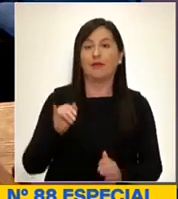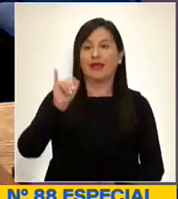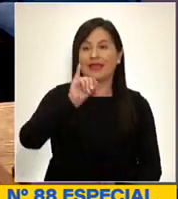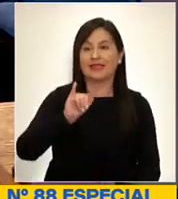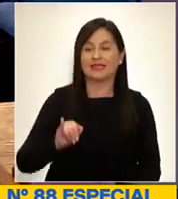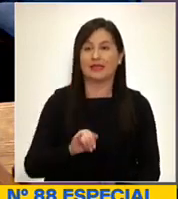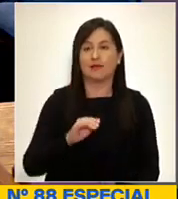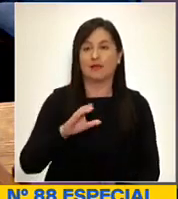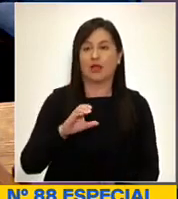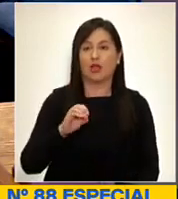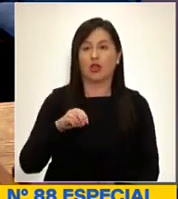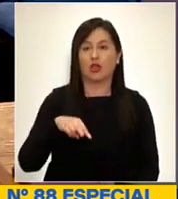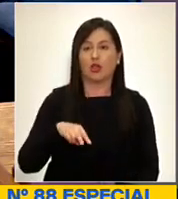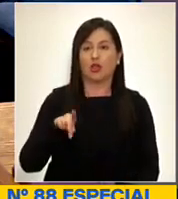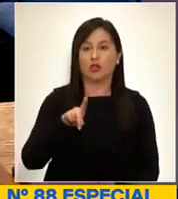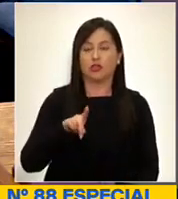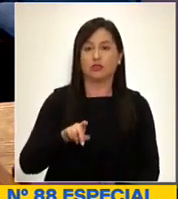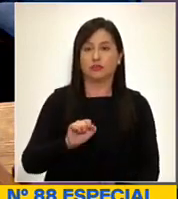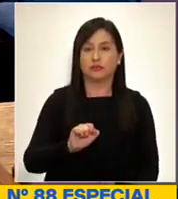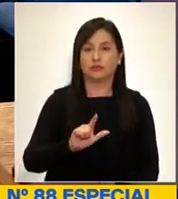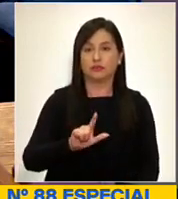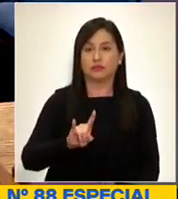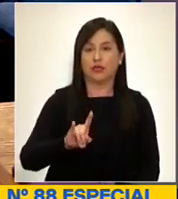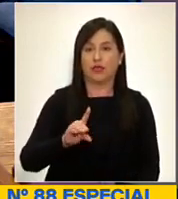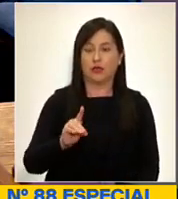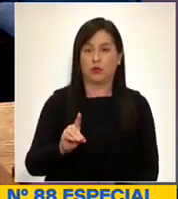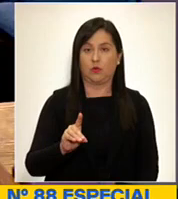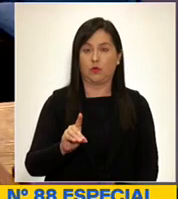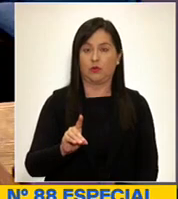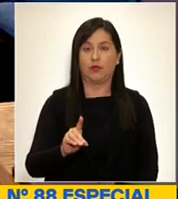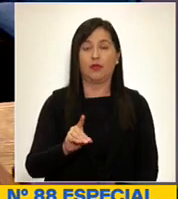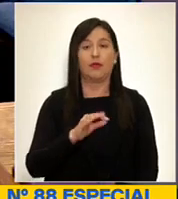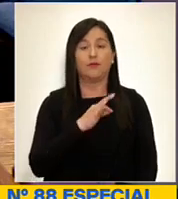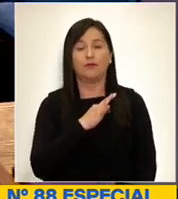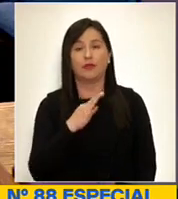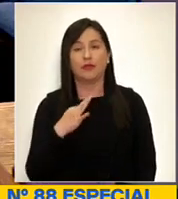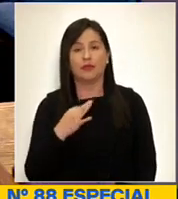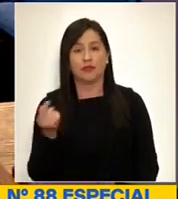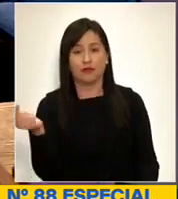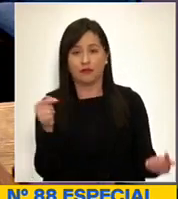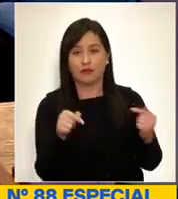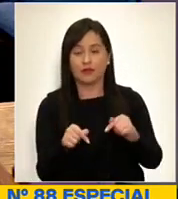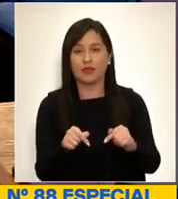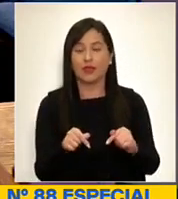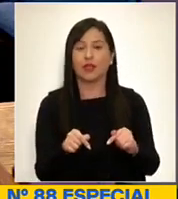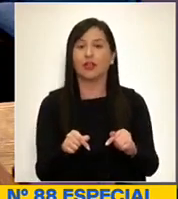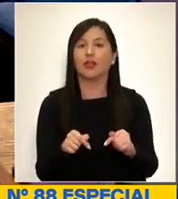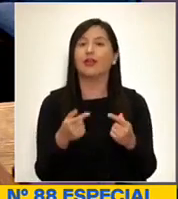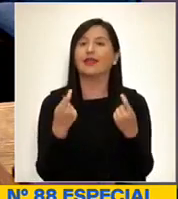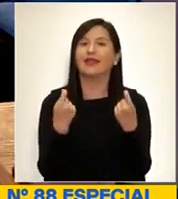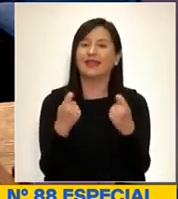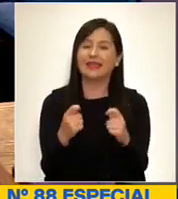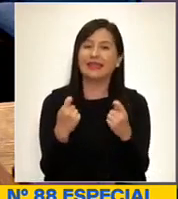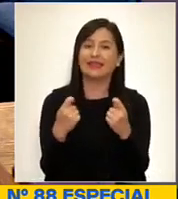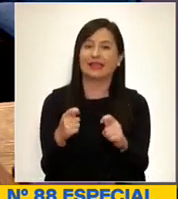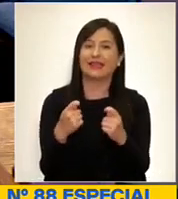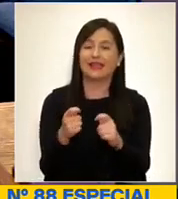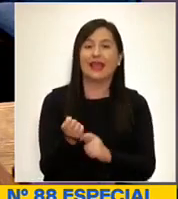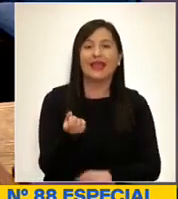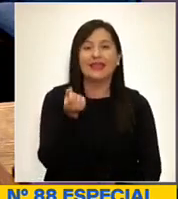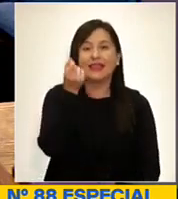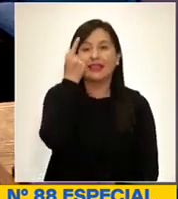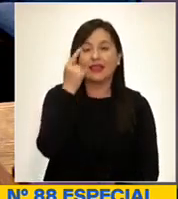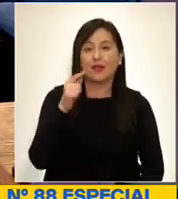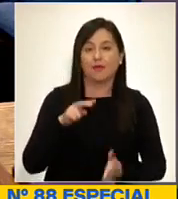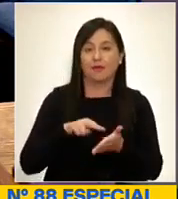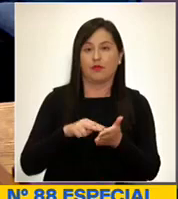coyuntura ministras y ministros presentes en la sala por su intermedio presidente de intentar comprender que los